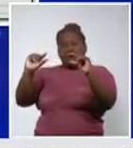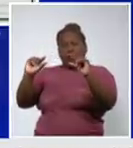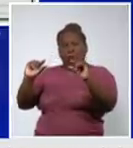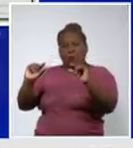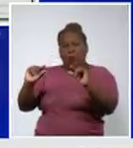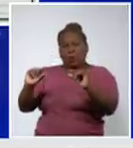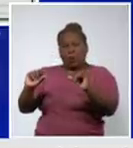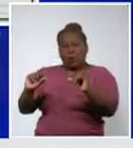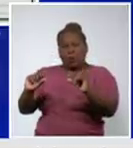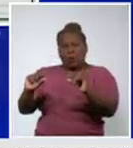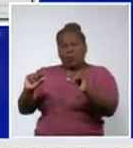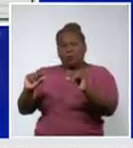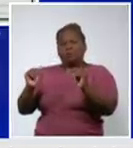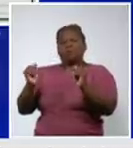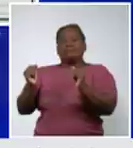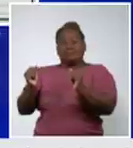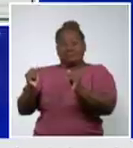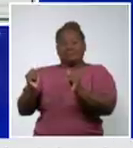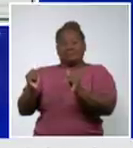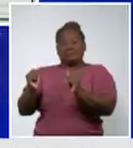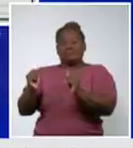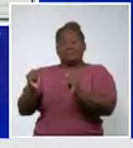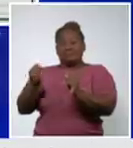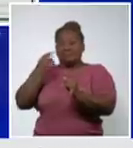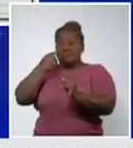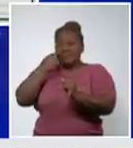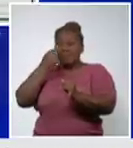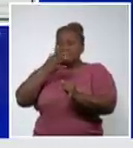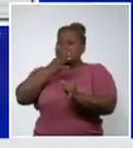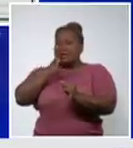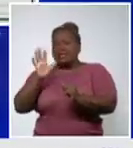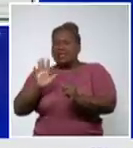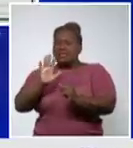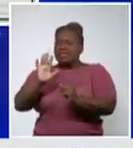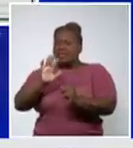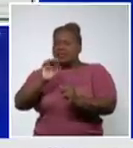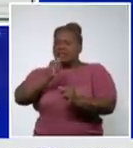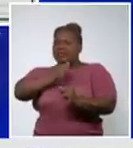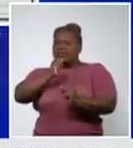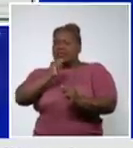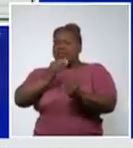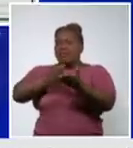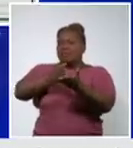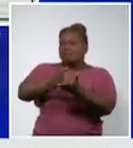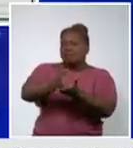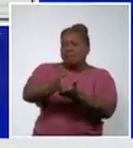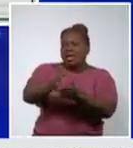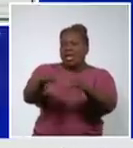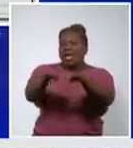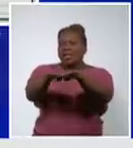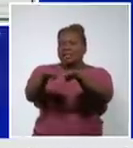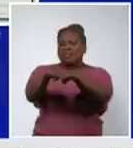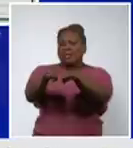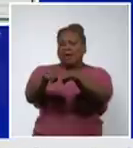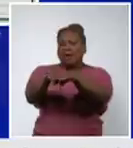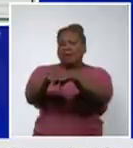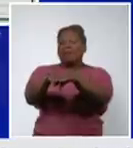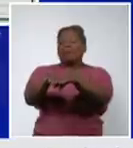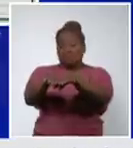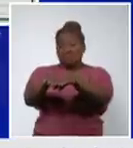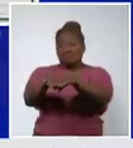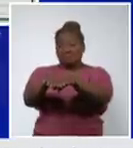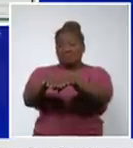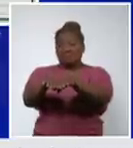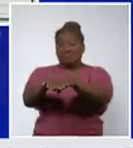semanas anteriores, bueno, pues parece que quiere coger una estabilidad, de todas formas muy elevada,